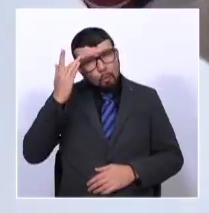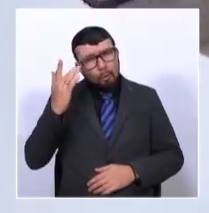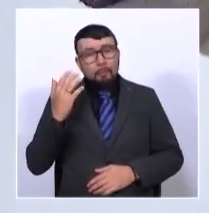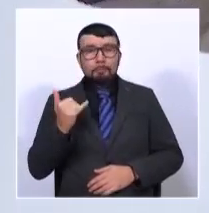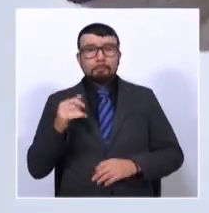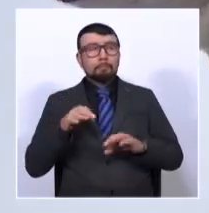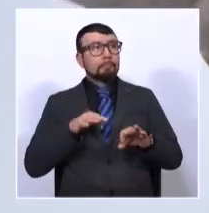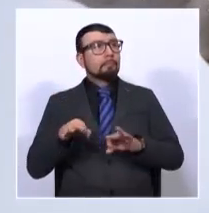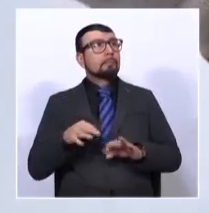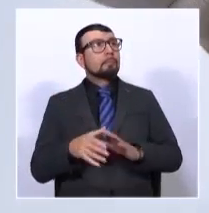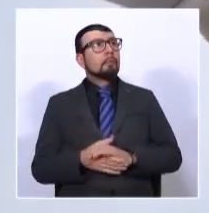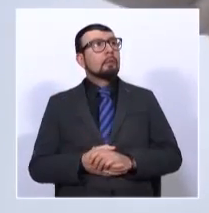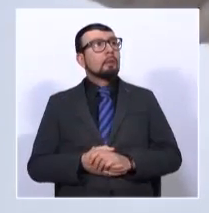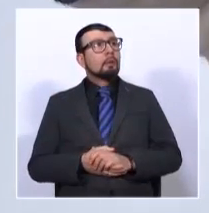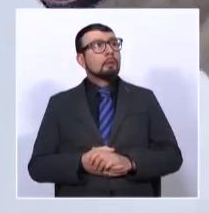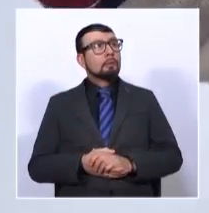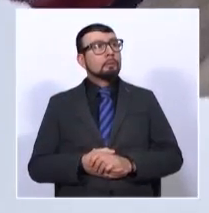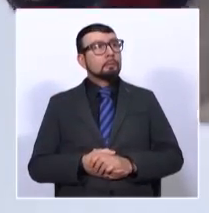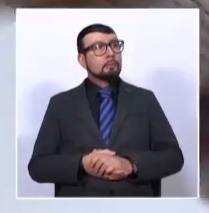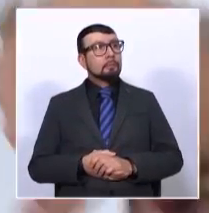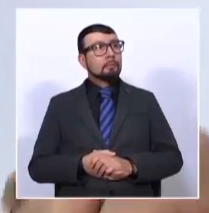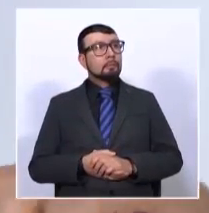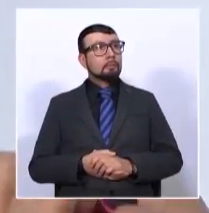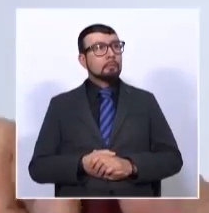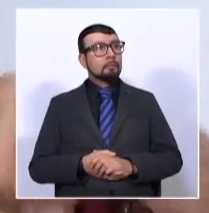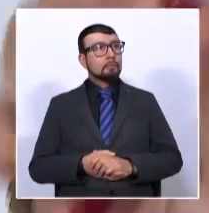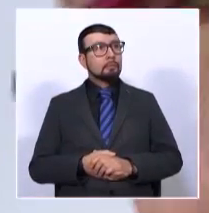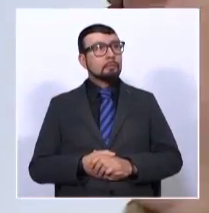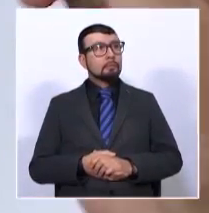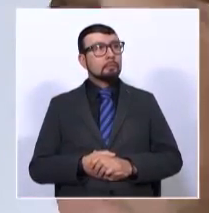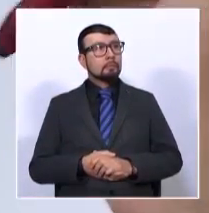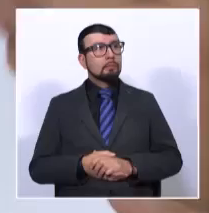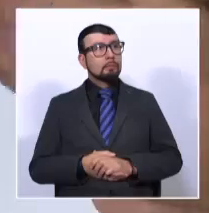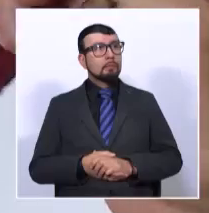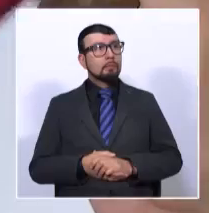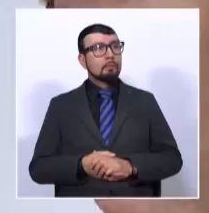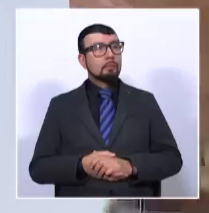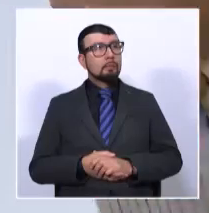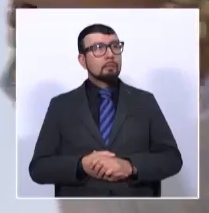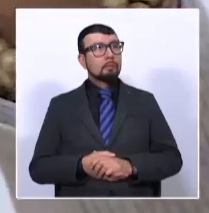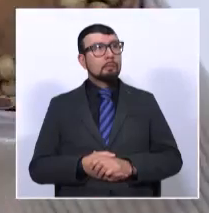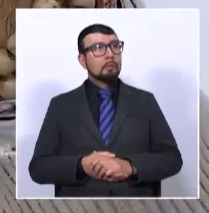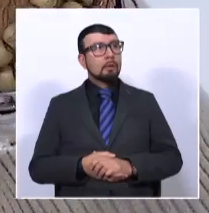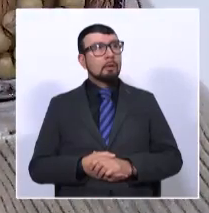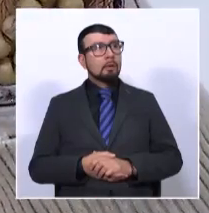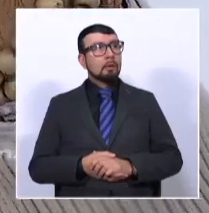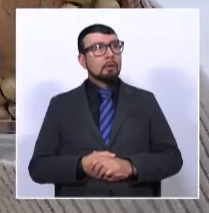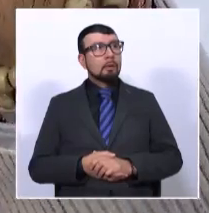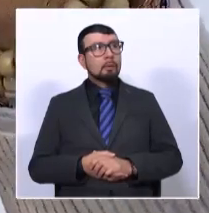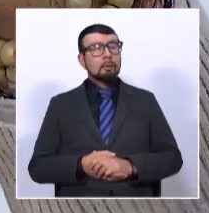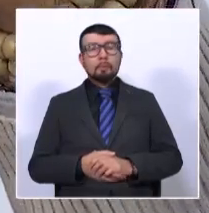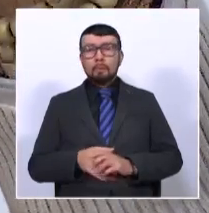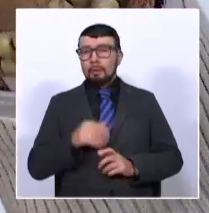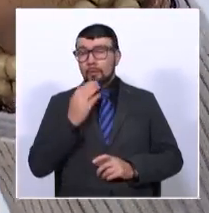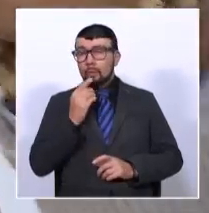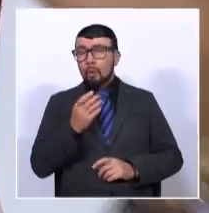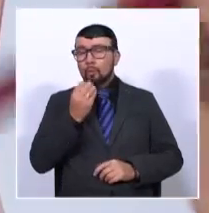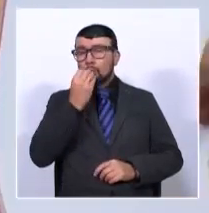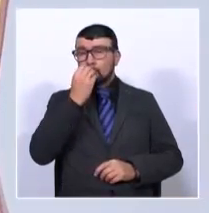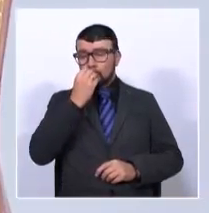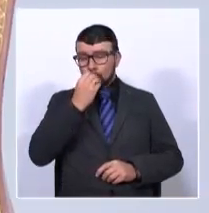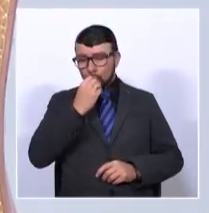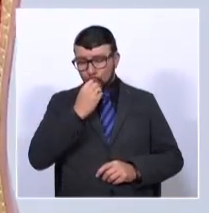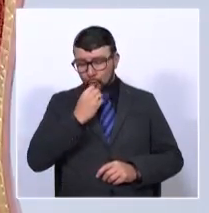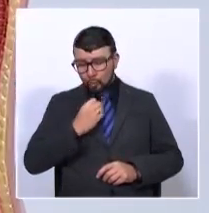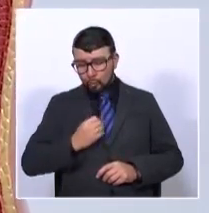mucosa, vamos haciendo la disección acá, esta mucosa está irritada, está